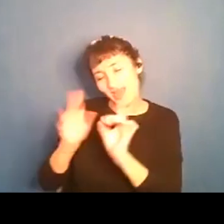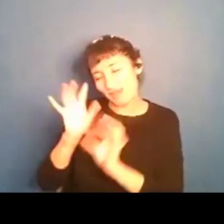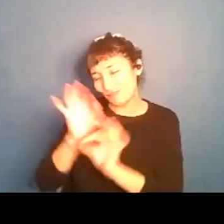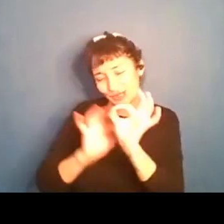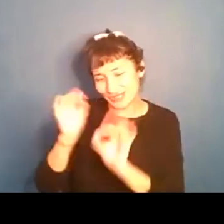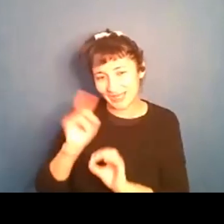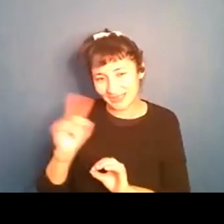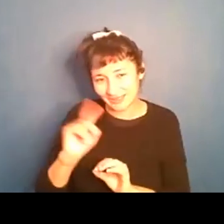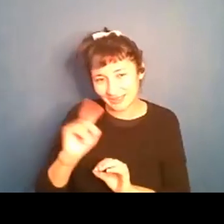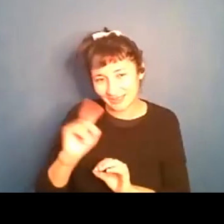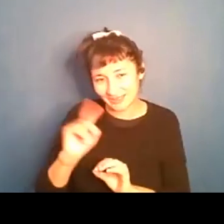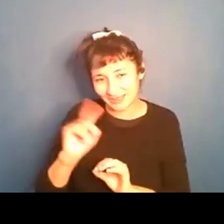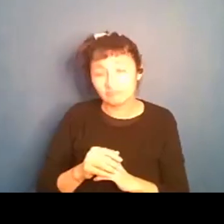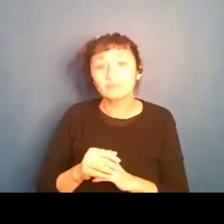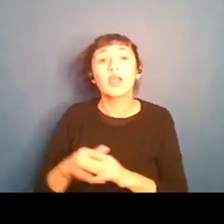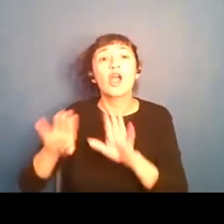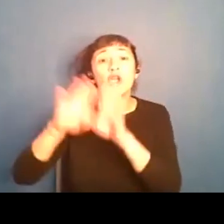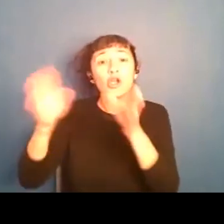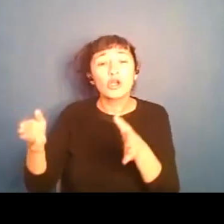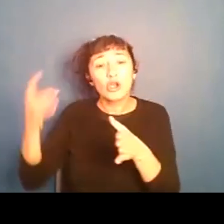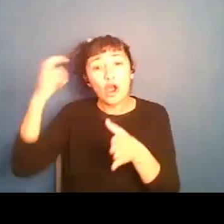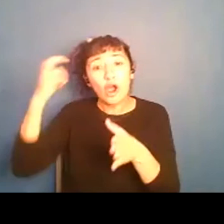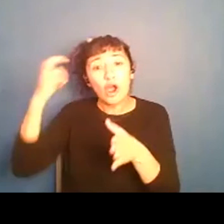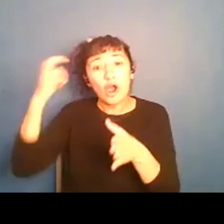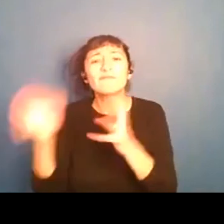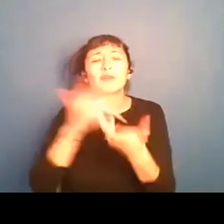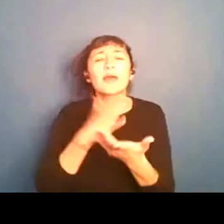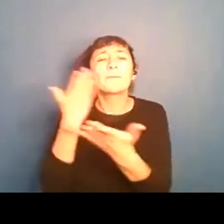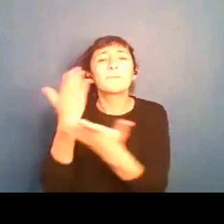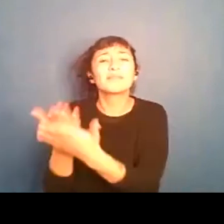que dentro del Congreso tenés formas de presentar un proyecto.